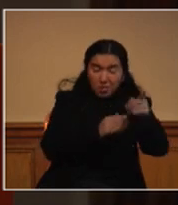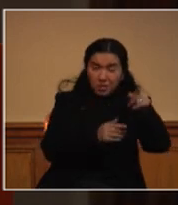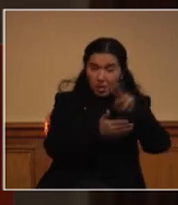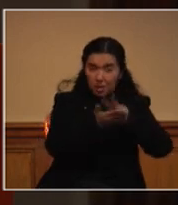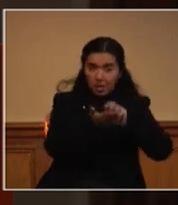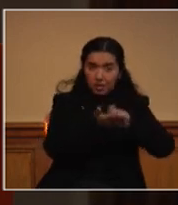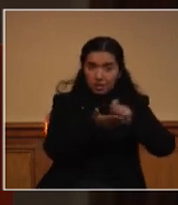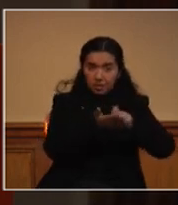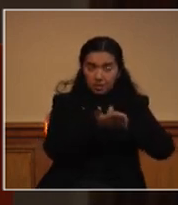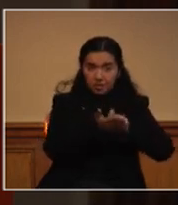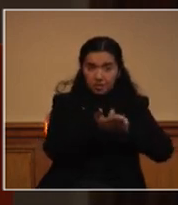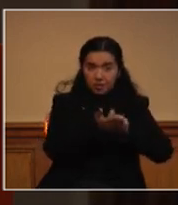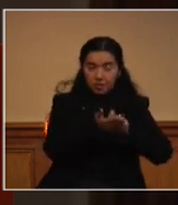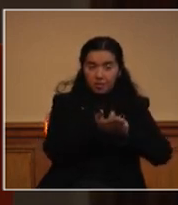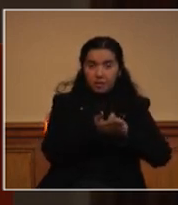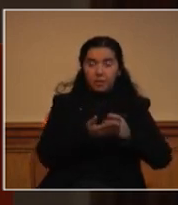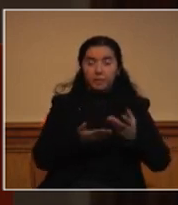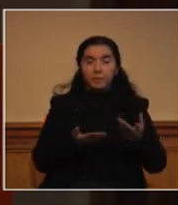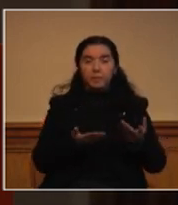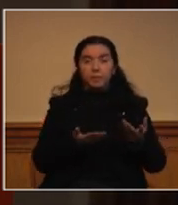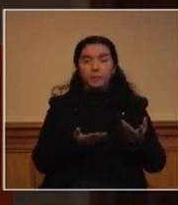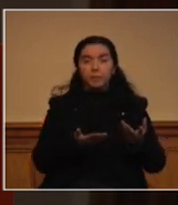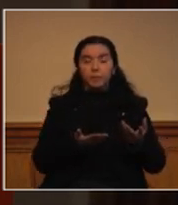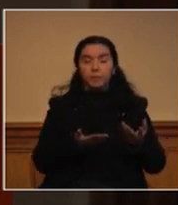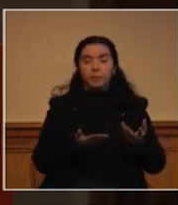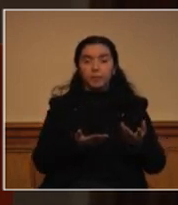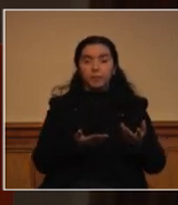así. Y